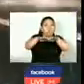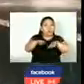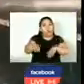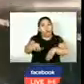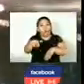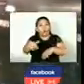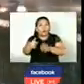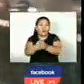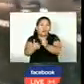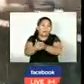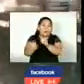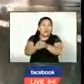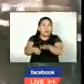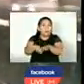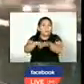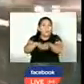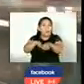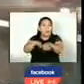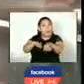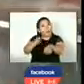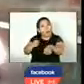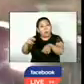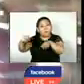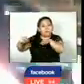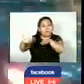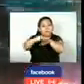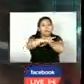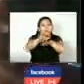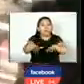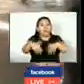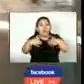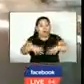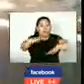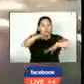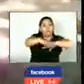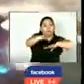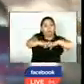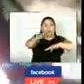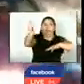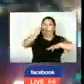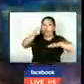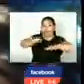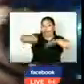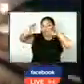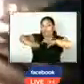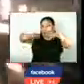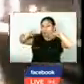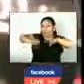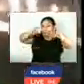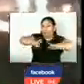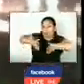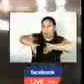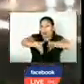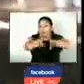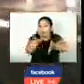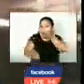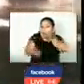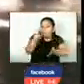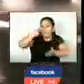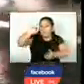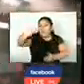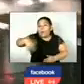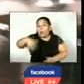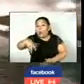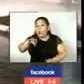dificulten el tráfico y el paso peatonal debido al colapso de la red de drenaje y lluvias presentes en el área metropolitana y también